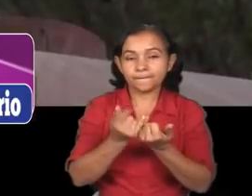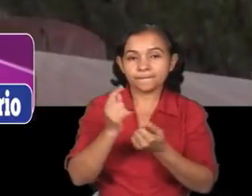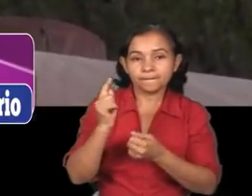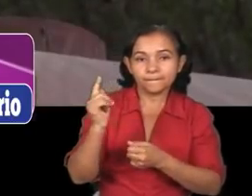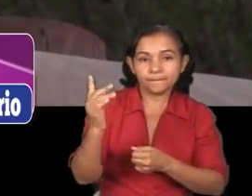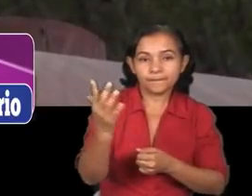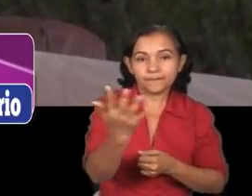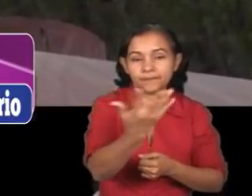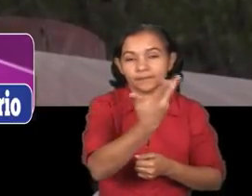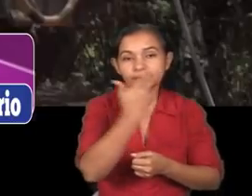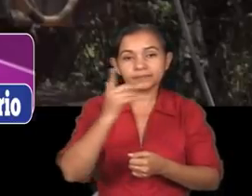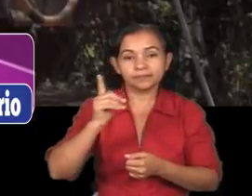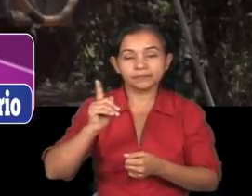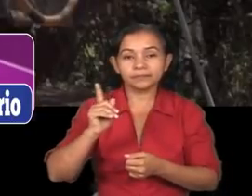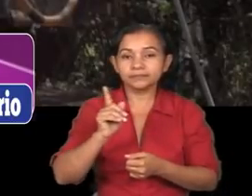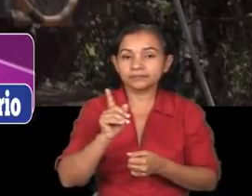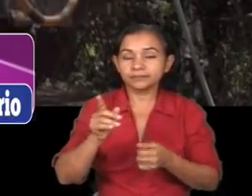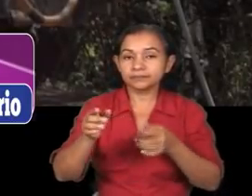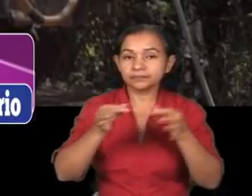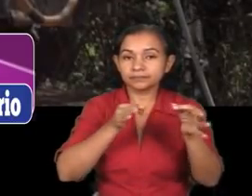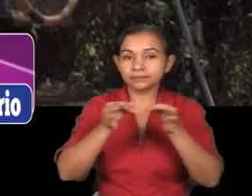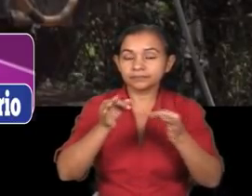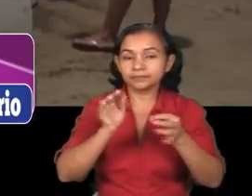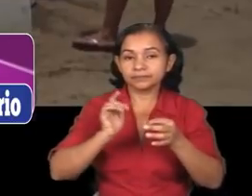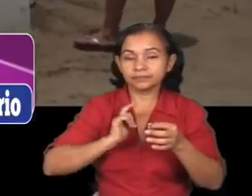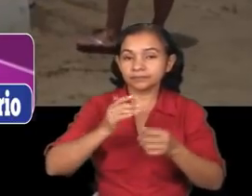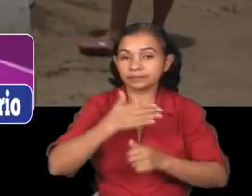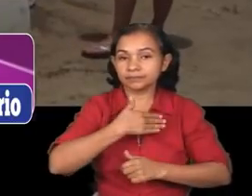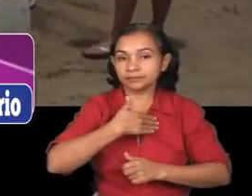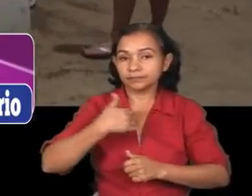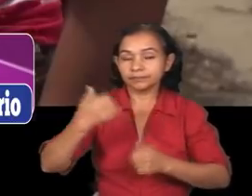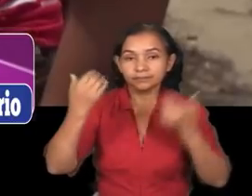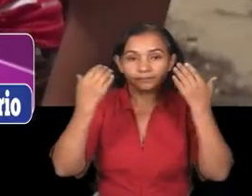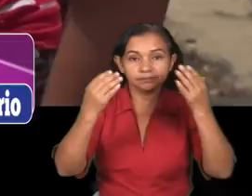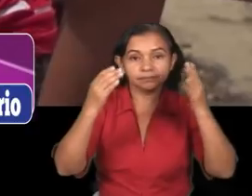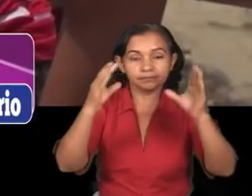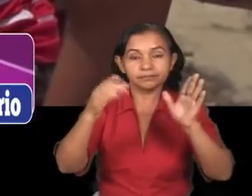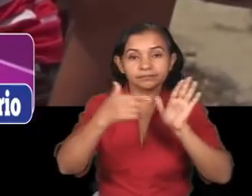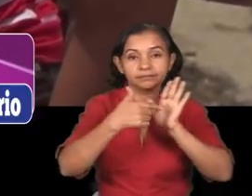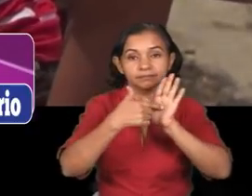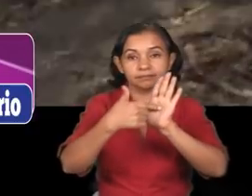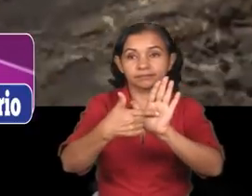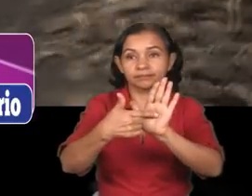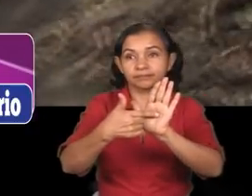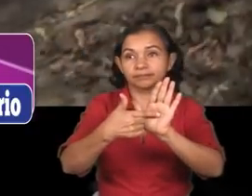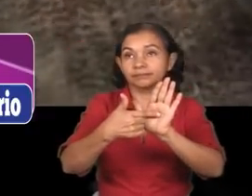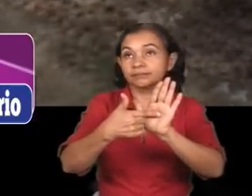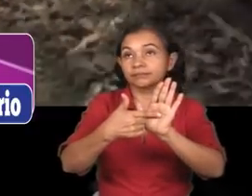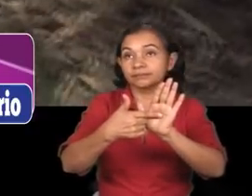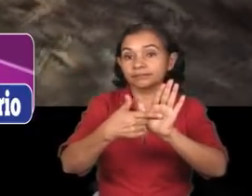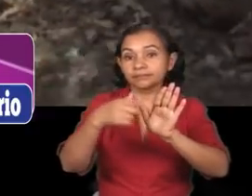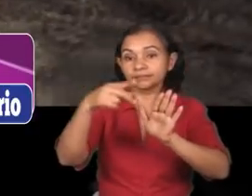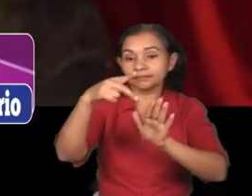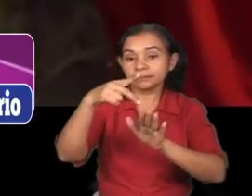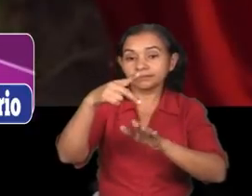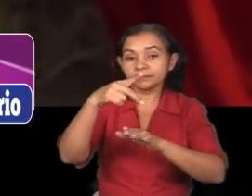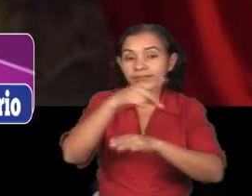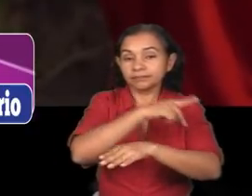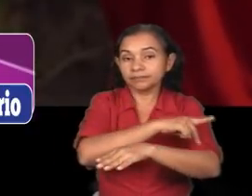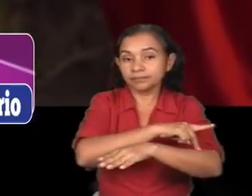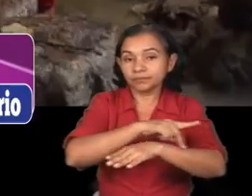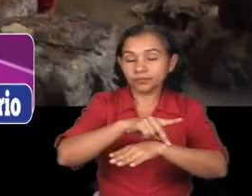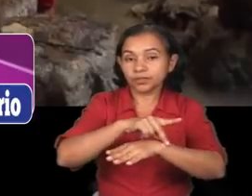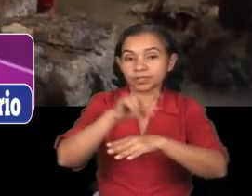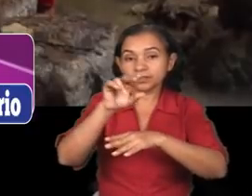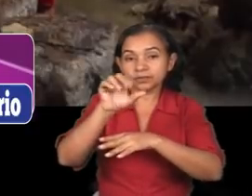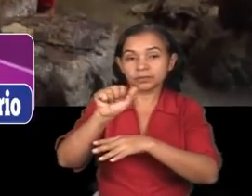lo que viene alrededor de tener esas mejoras. Ahí tenemos el mejor ejemplo del Puerto Salvador. El Puerto Salvador Allende, proyecto que sin